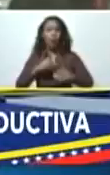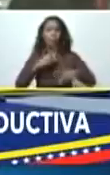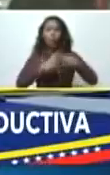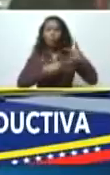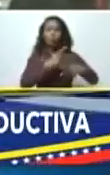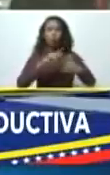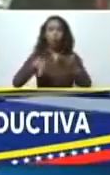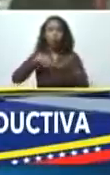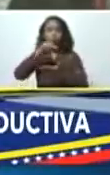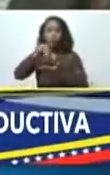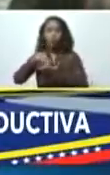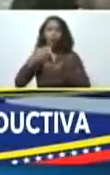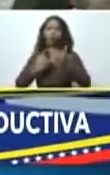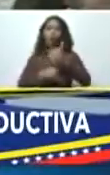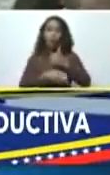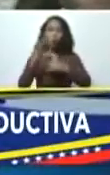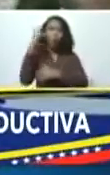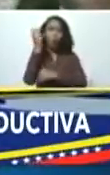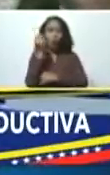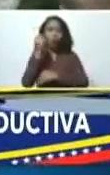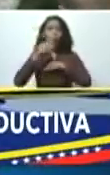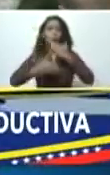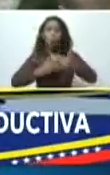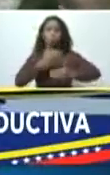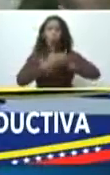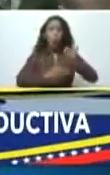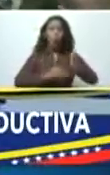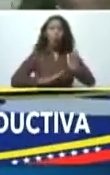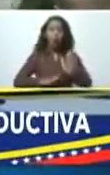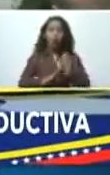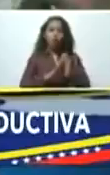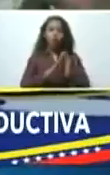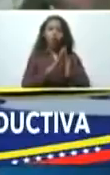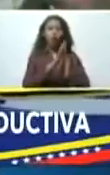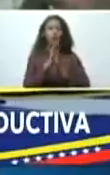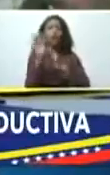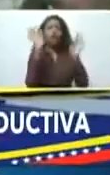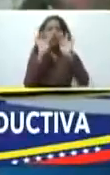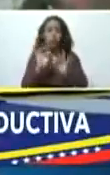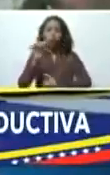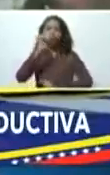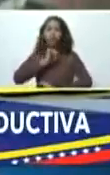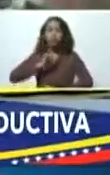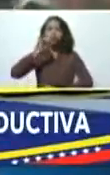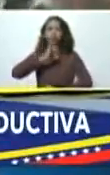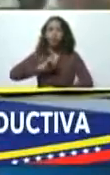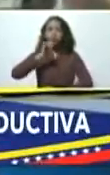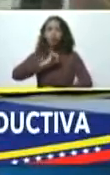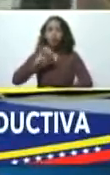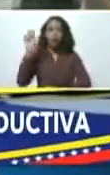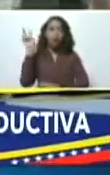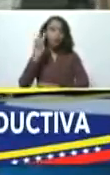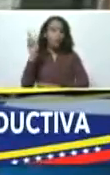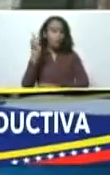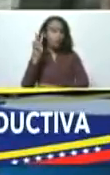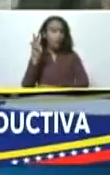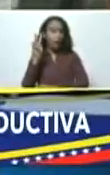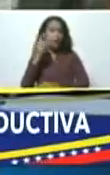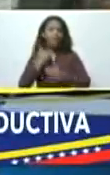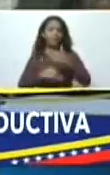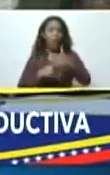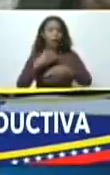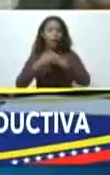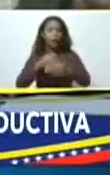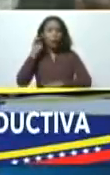nacional. Y lo vamos logrando paso a paso de manera sostenida y sostenible, y Venezuela va a ser un